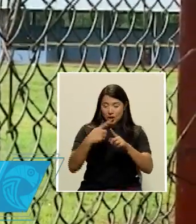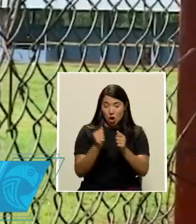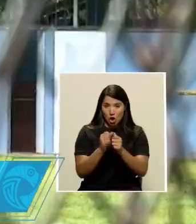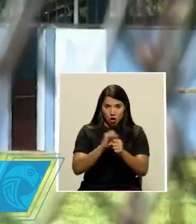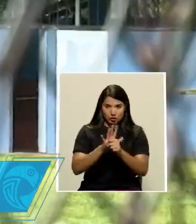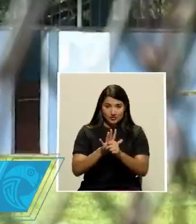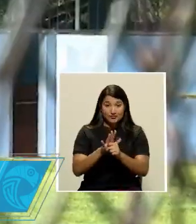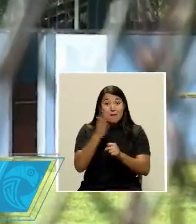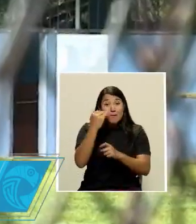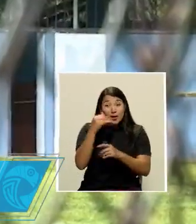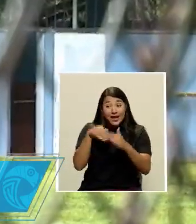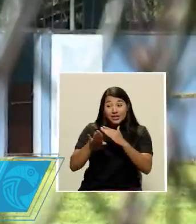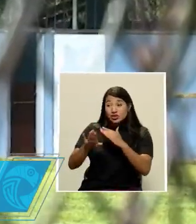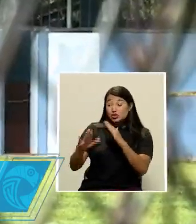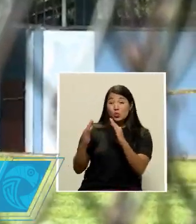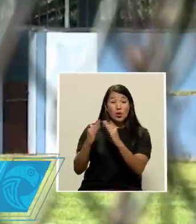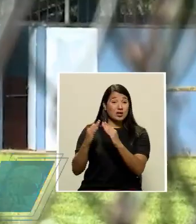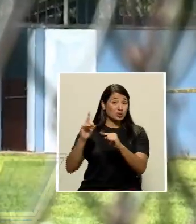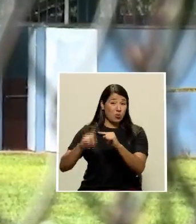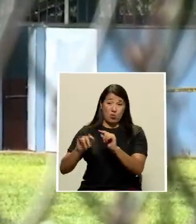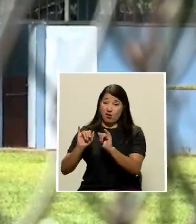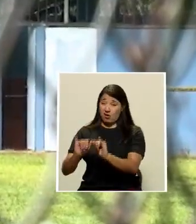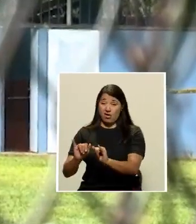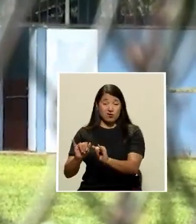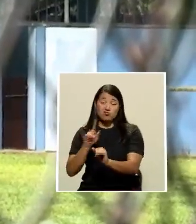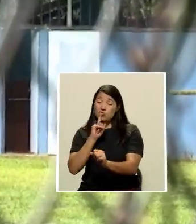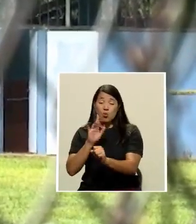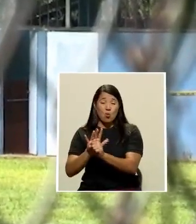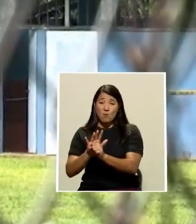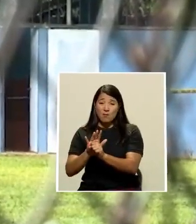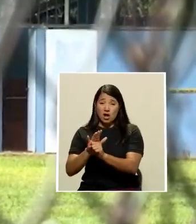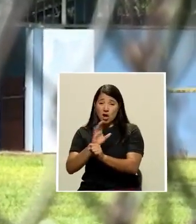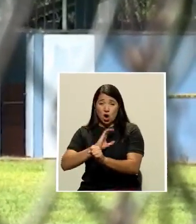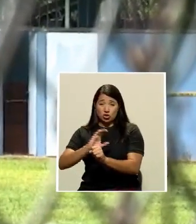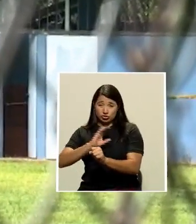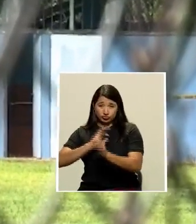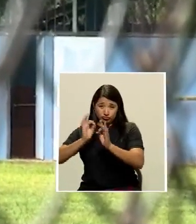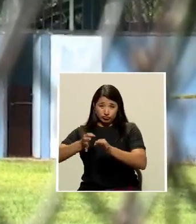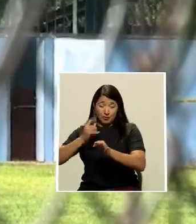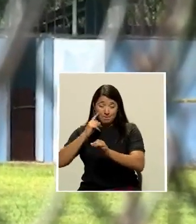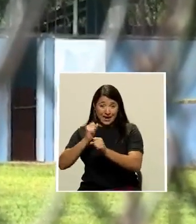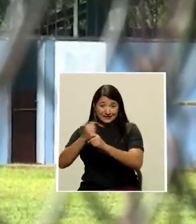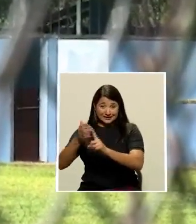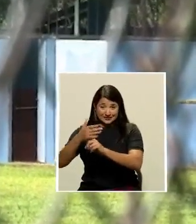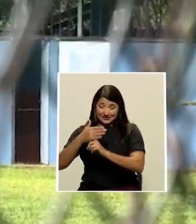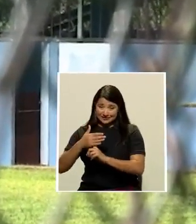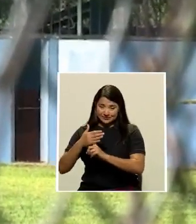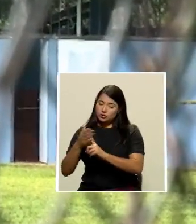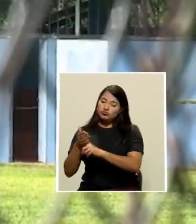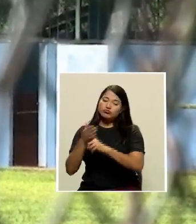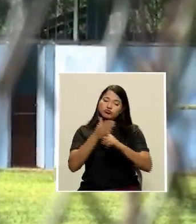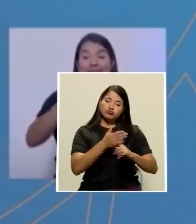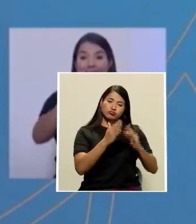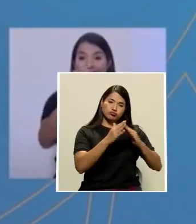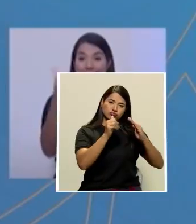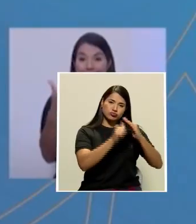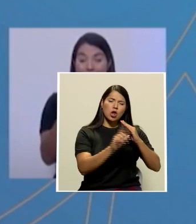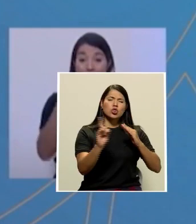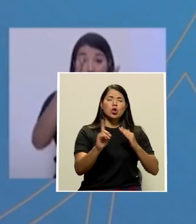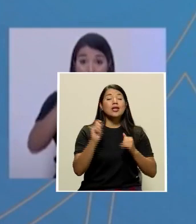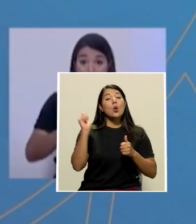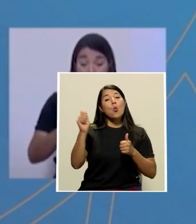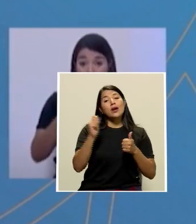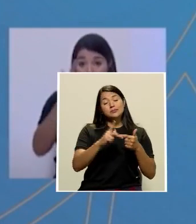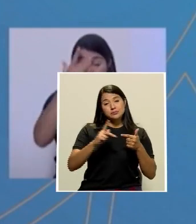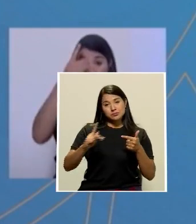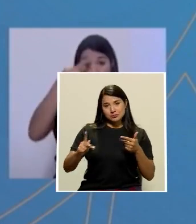un lugar donde cumplir el aislamiento adecuadamente. Estos albergues se encuentran habilitados en Guanacaste, Punta Arenas y San José. Que